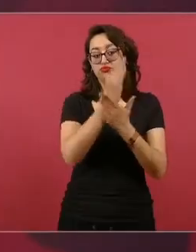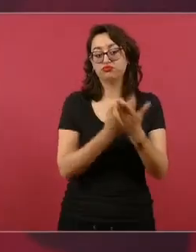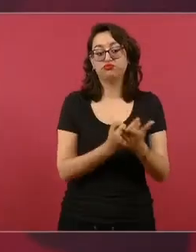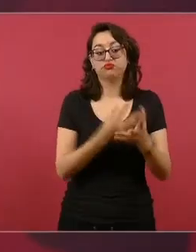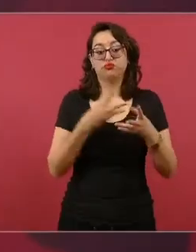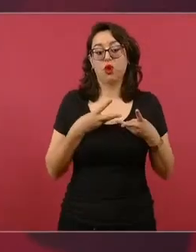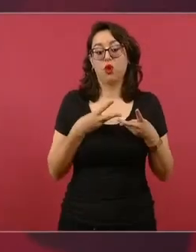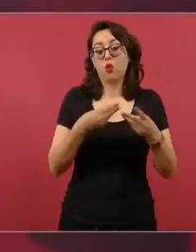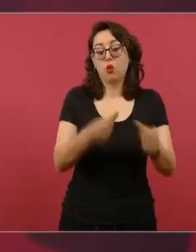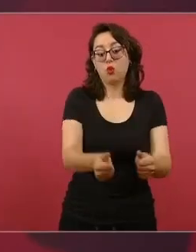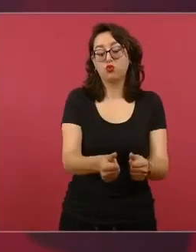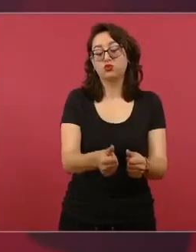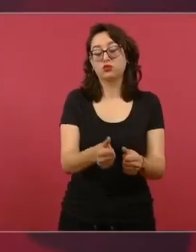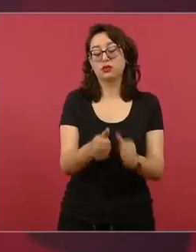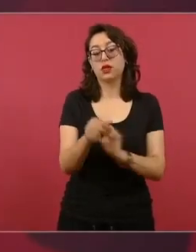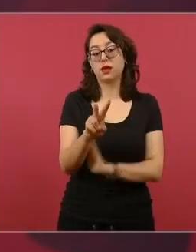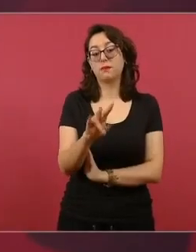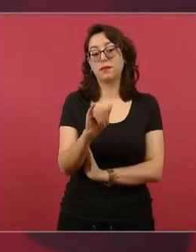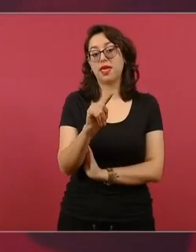como viáticos,